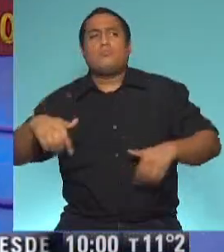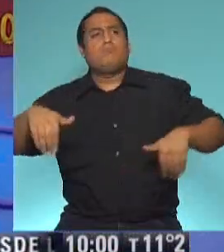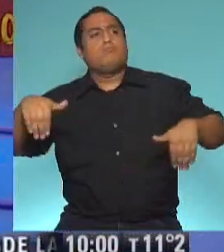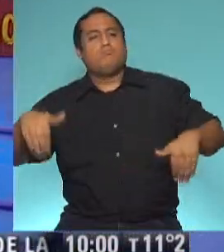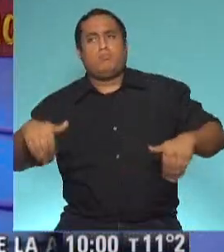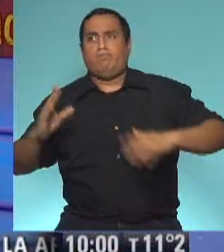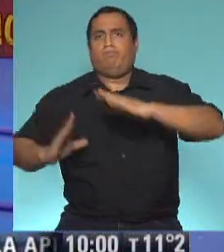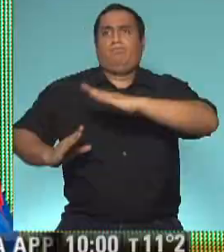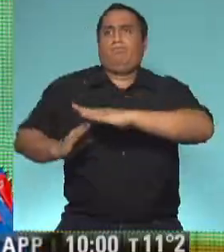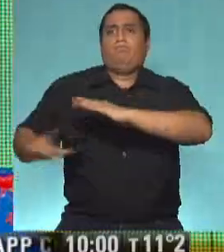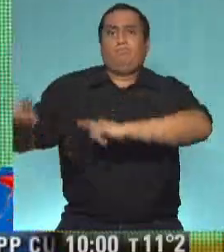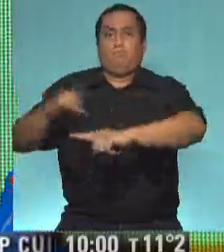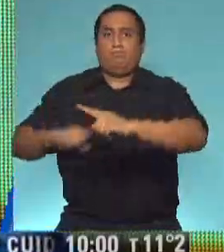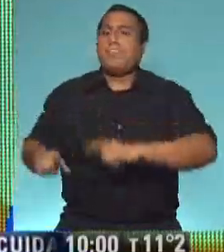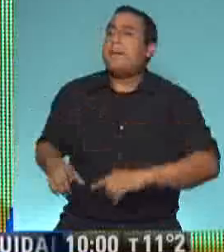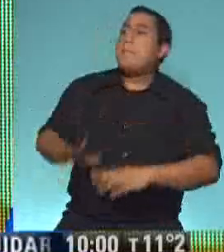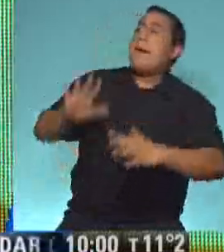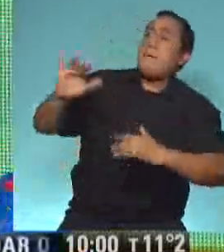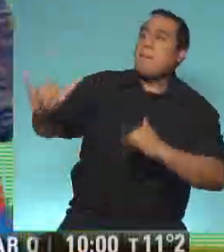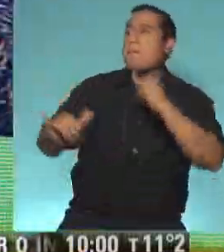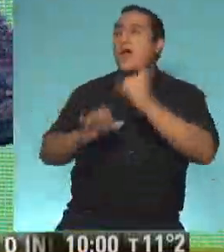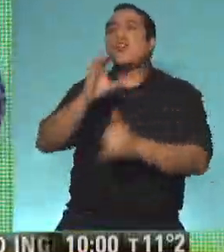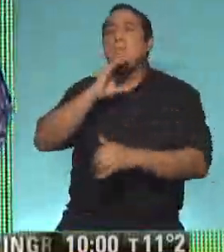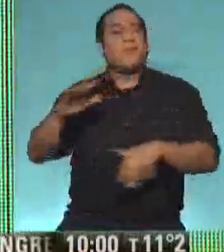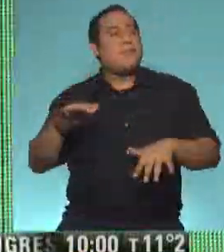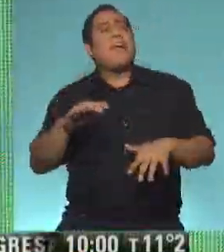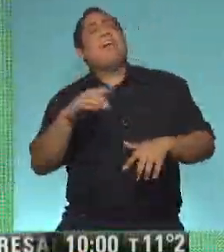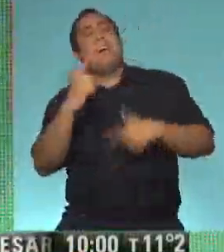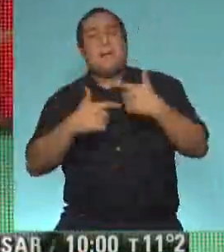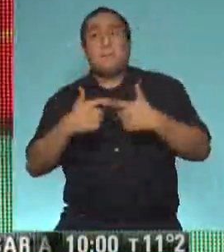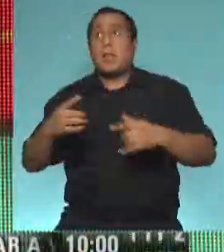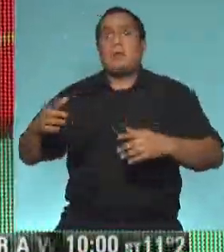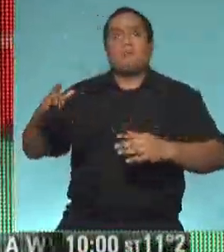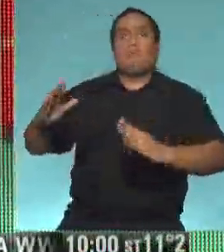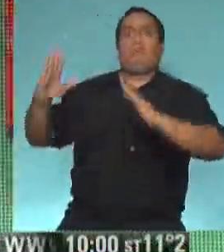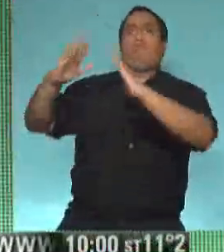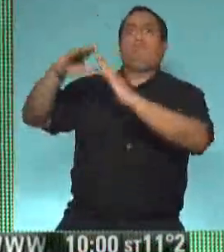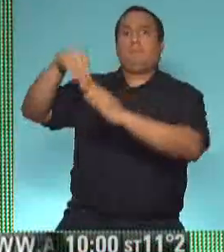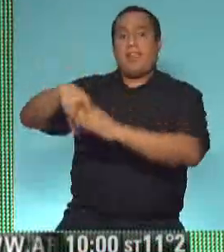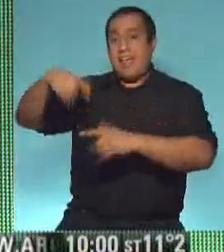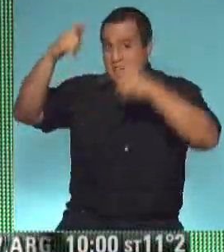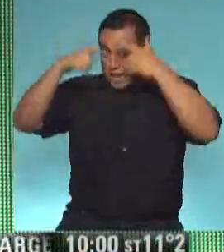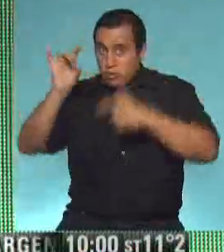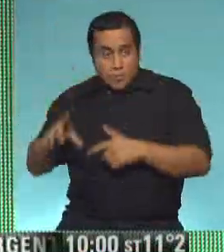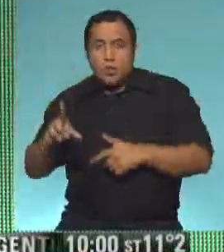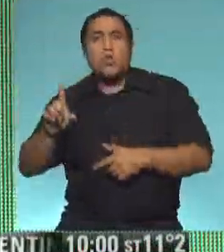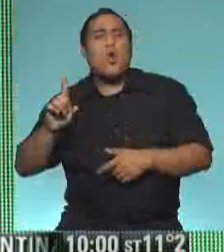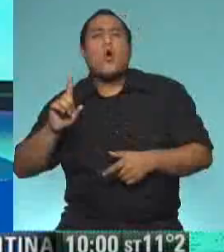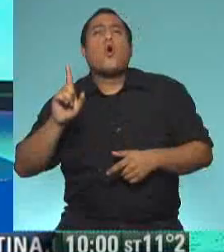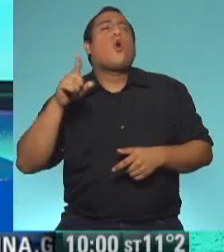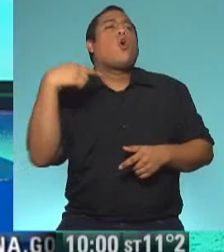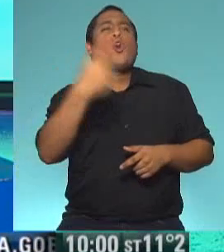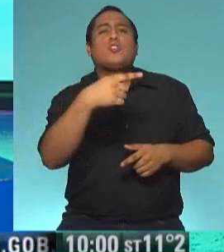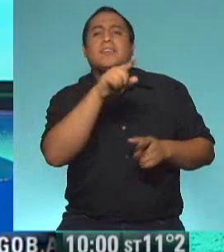estaban únicamente en los castillos, no. No, no, no. Esta gente graciosa también se iba a las tabernas. ¿Saben lo que son las